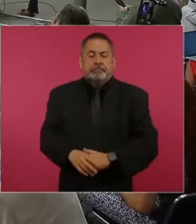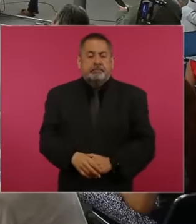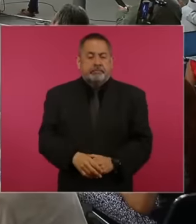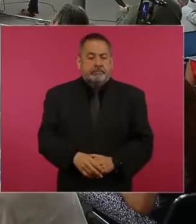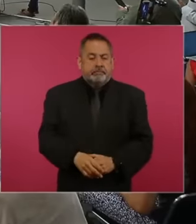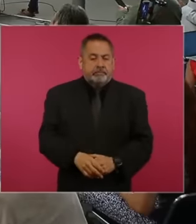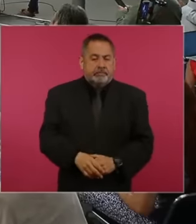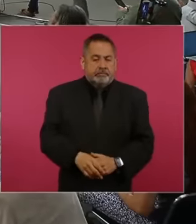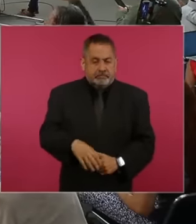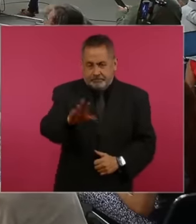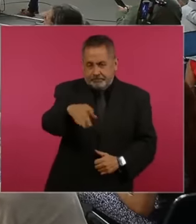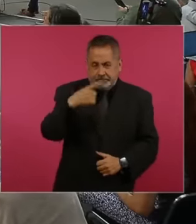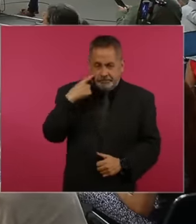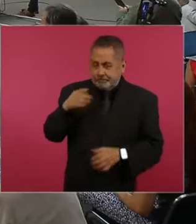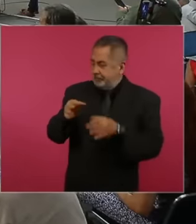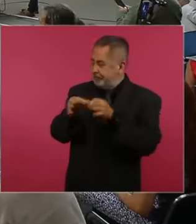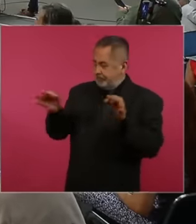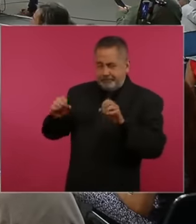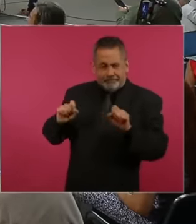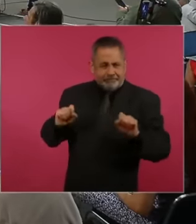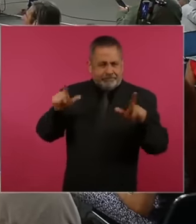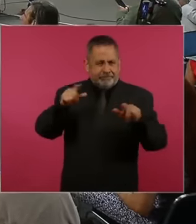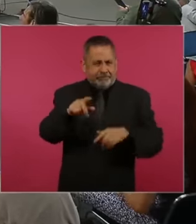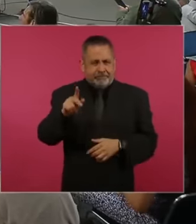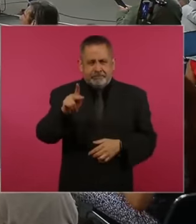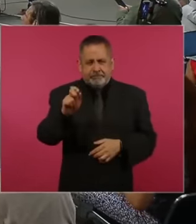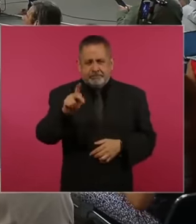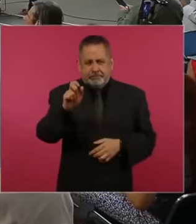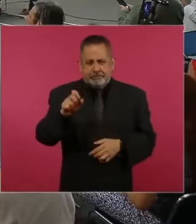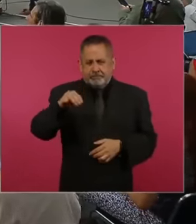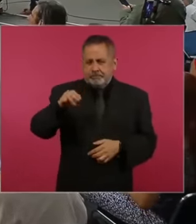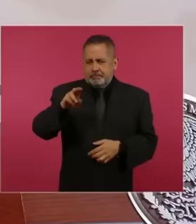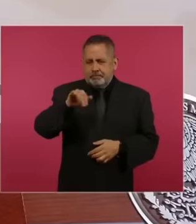A ver si tienes la frase de Pepe.